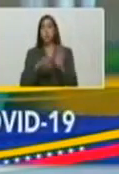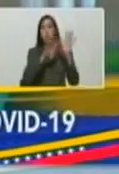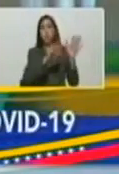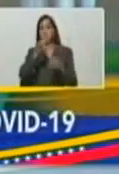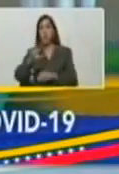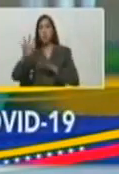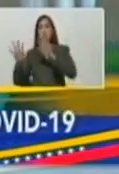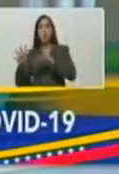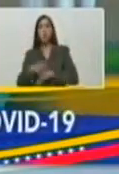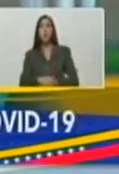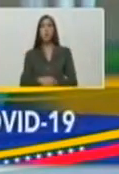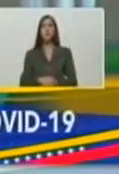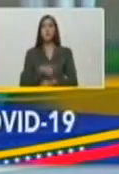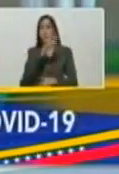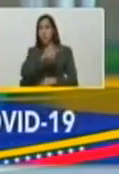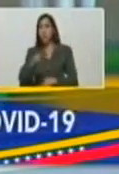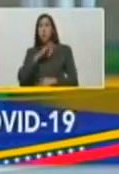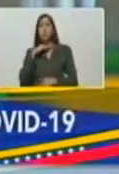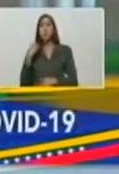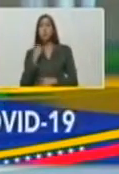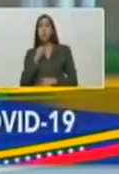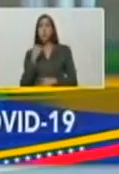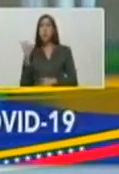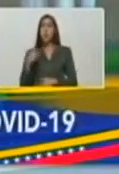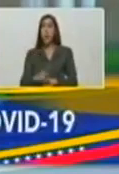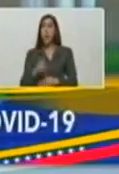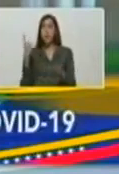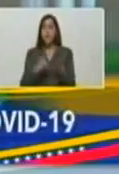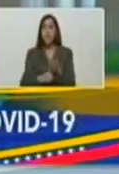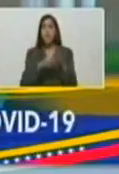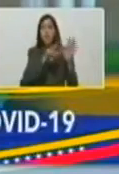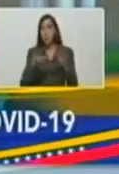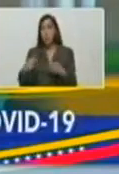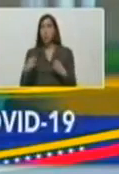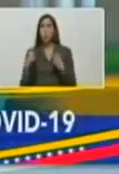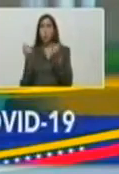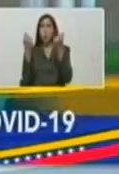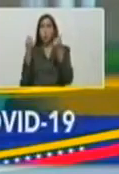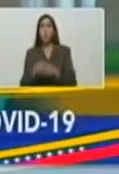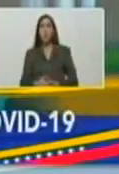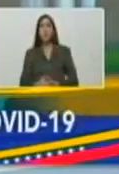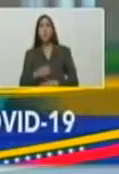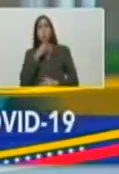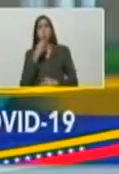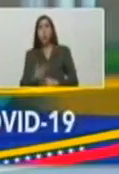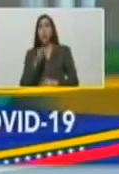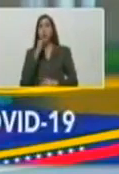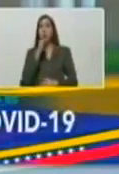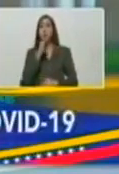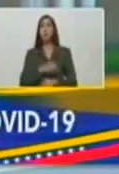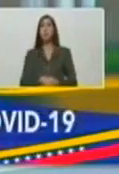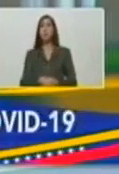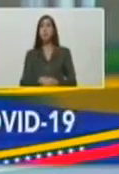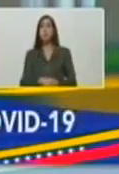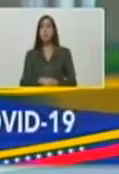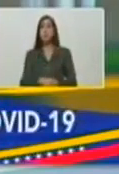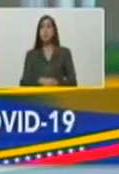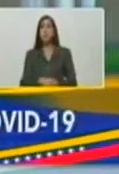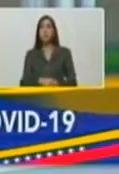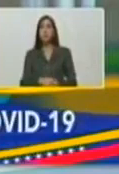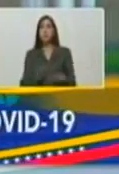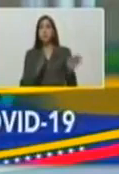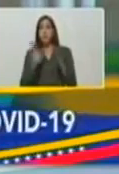casos nuevos y 1.231 recuperados para el país. Buenas noticias, Venezuela. Desde marzo hasta